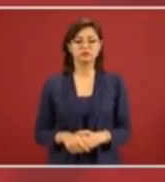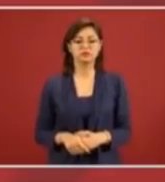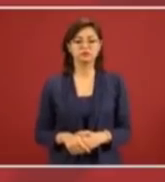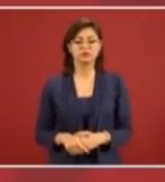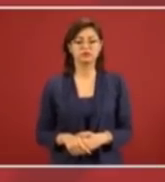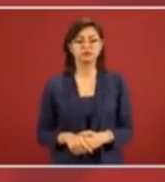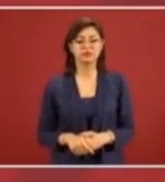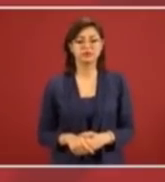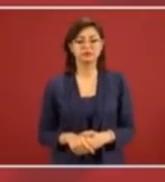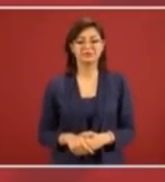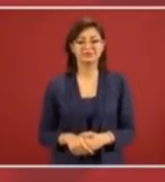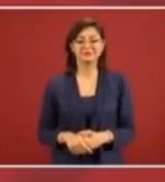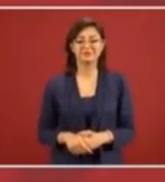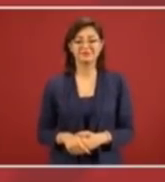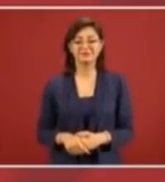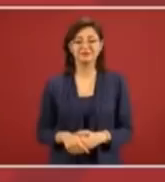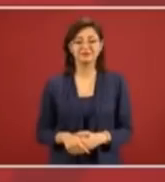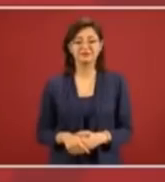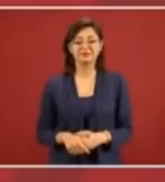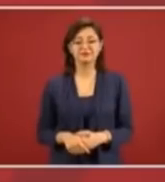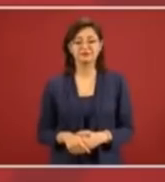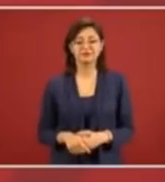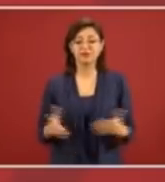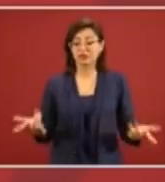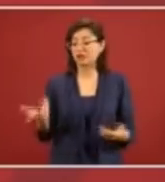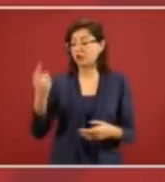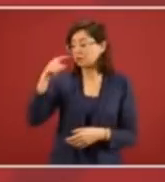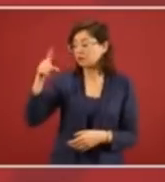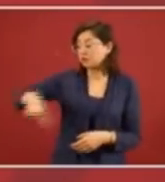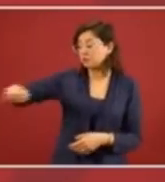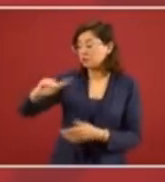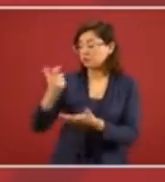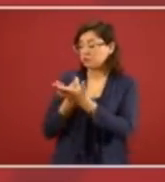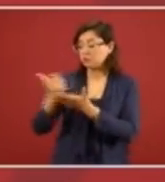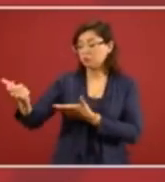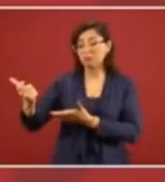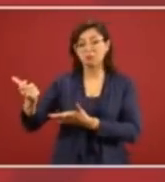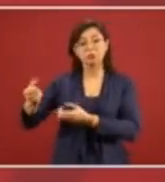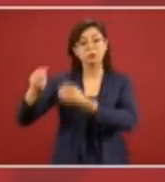se cae el salario o cuando se cae el ingreso,